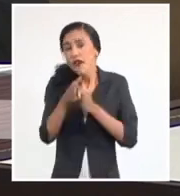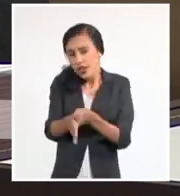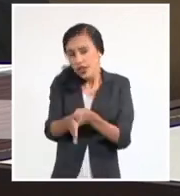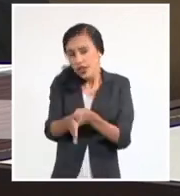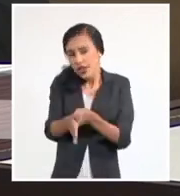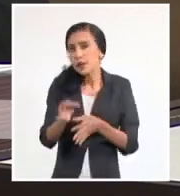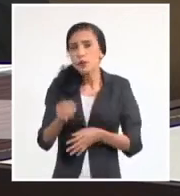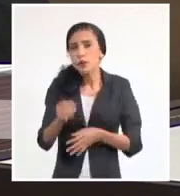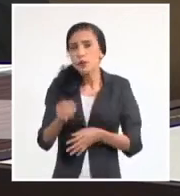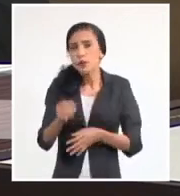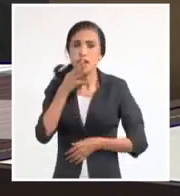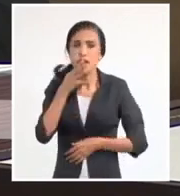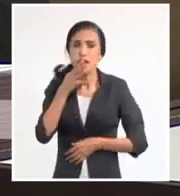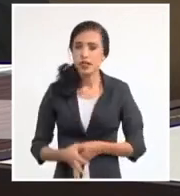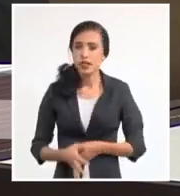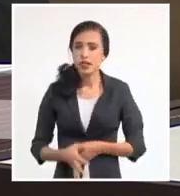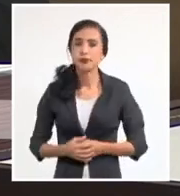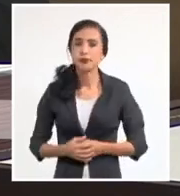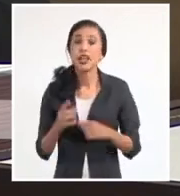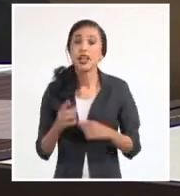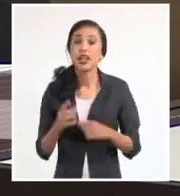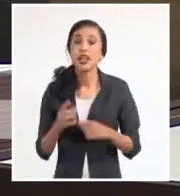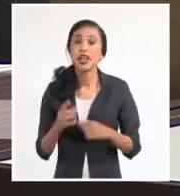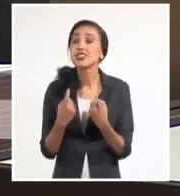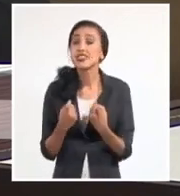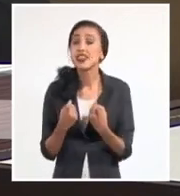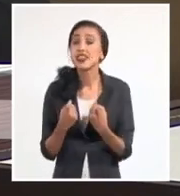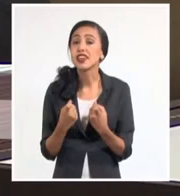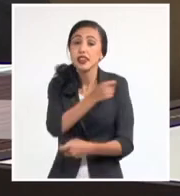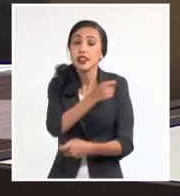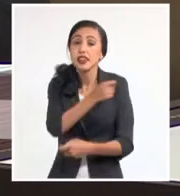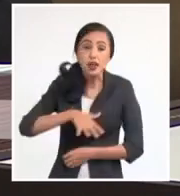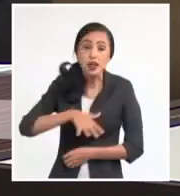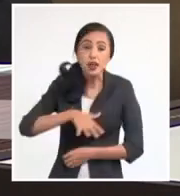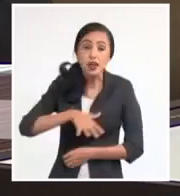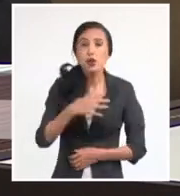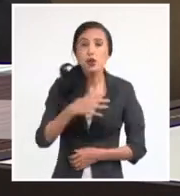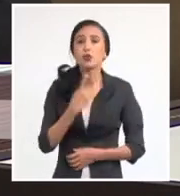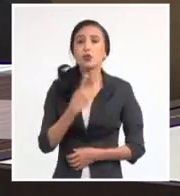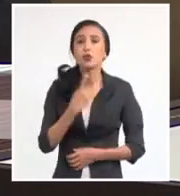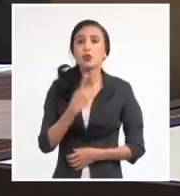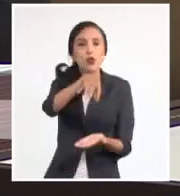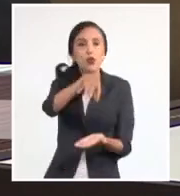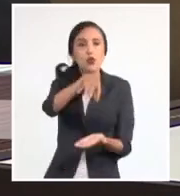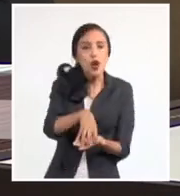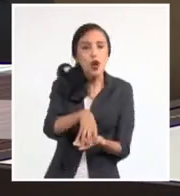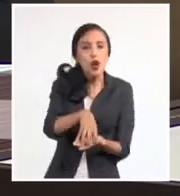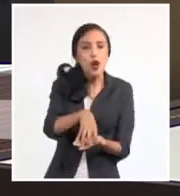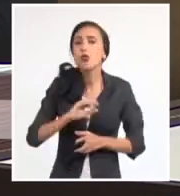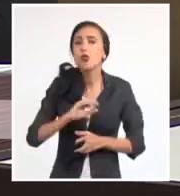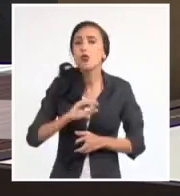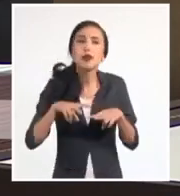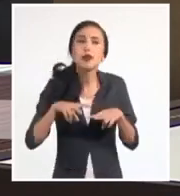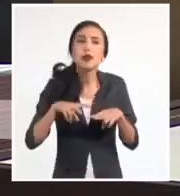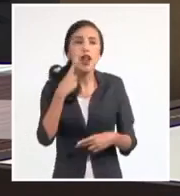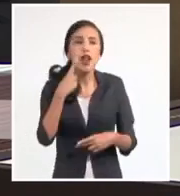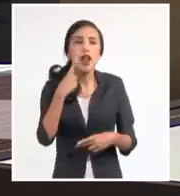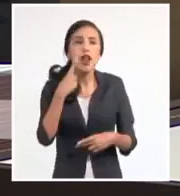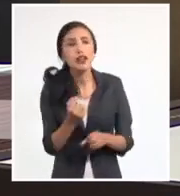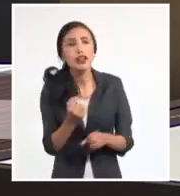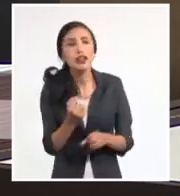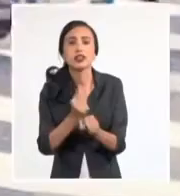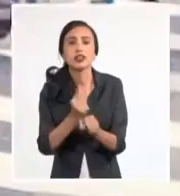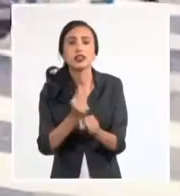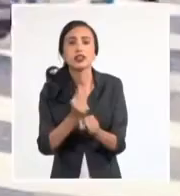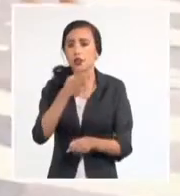a la necesidad de que este pueblo tuviera un lugar de encuentro nuevamente con la obra de su